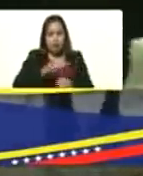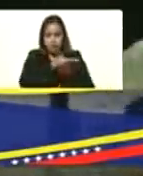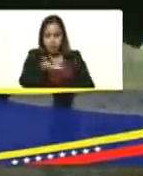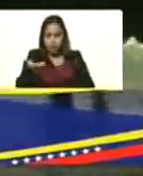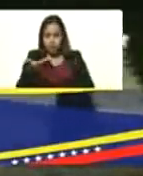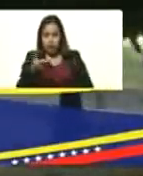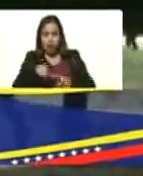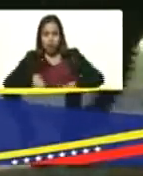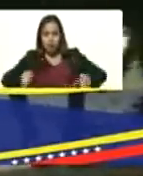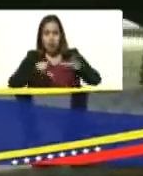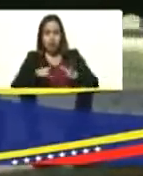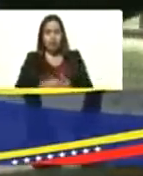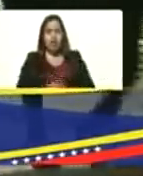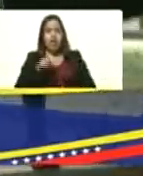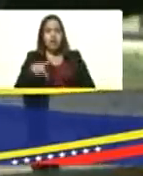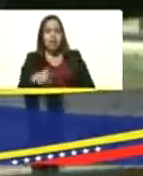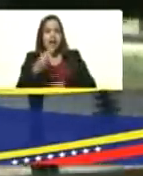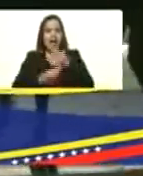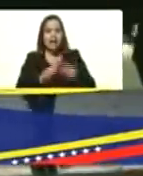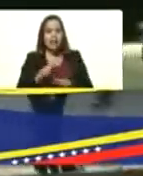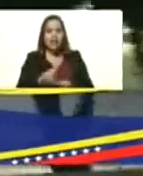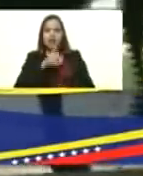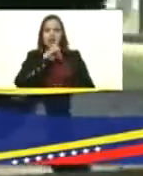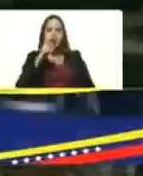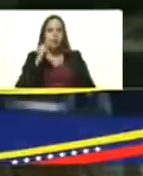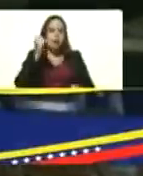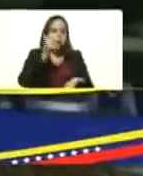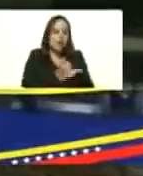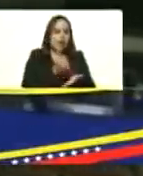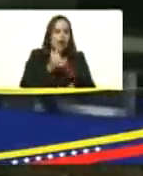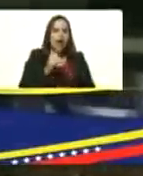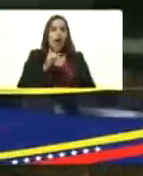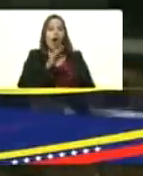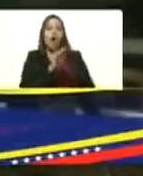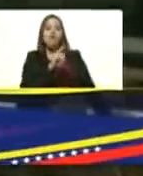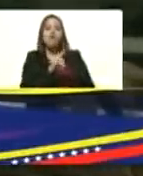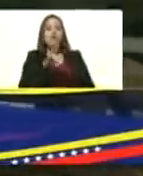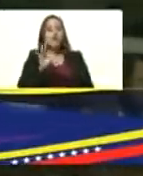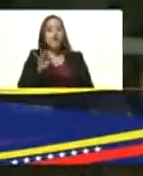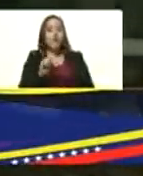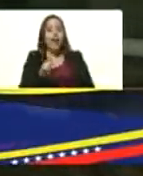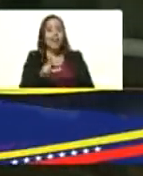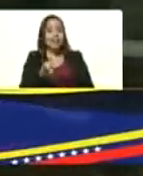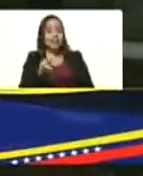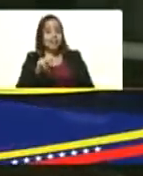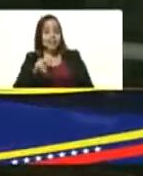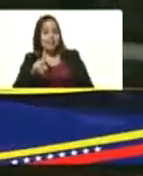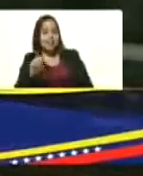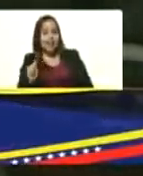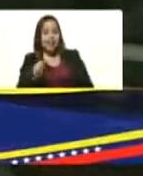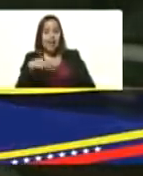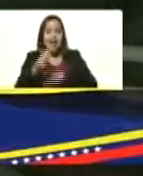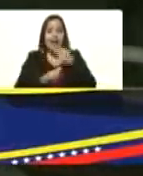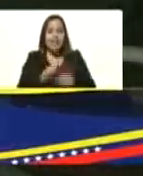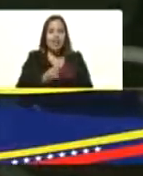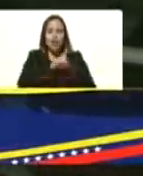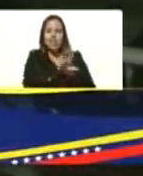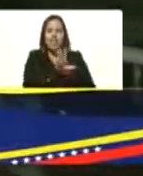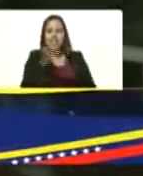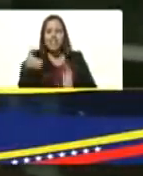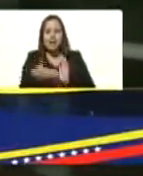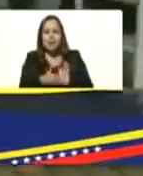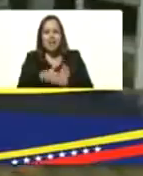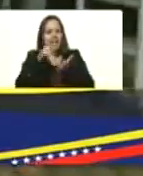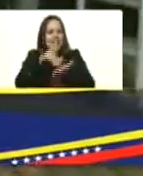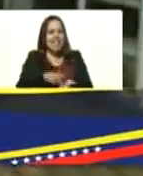además operamos con la marca comercial bufa linda el cual produce aproximadamente 15.000 kilos de productos lácteos